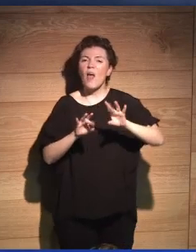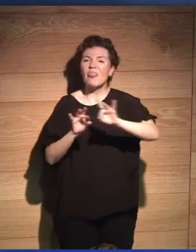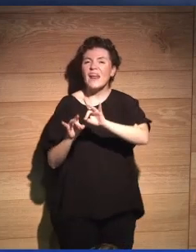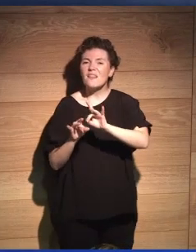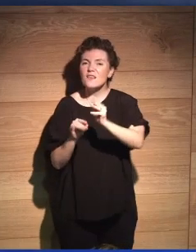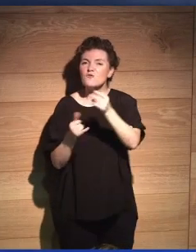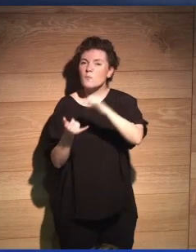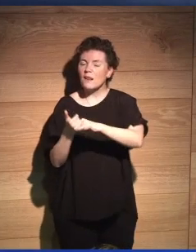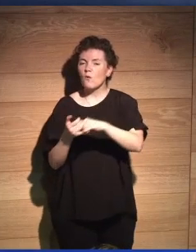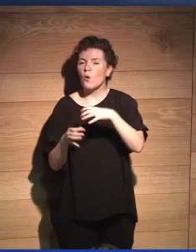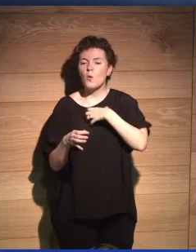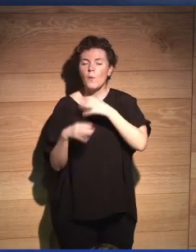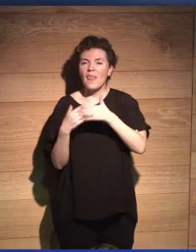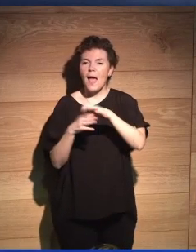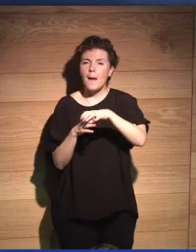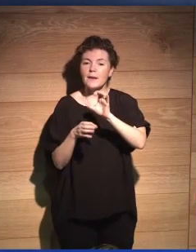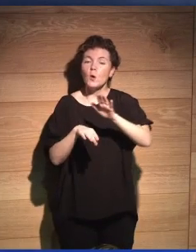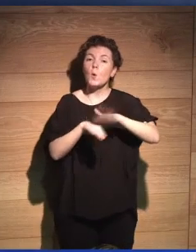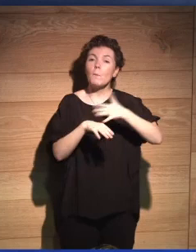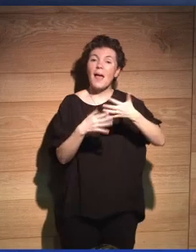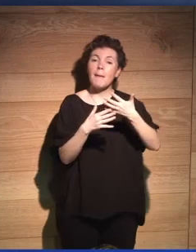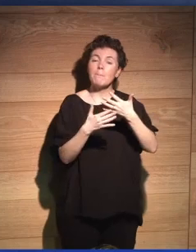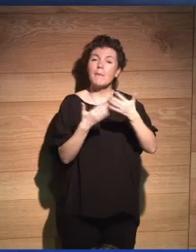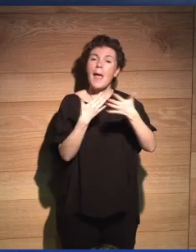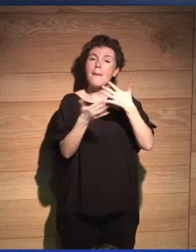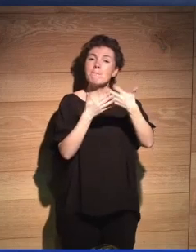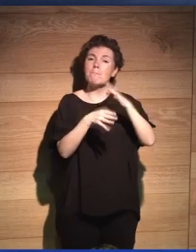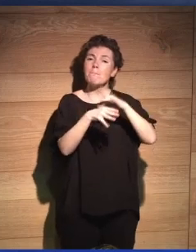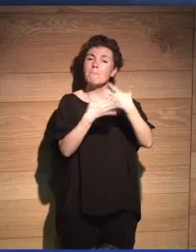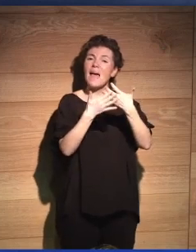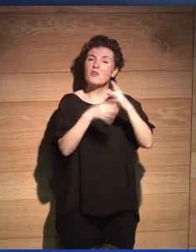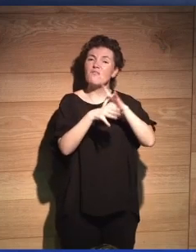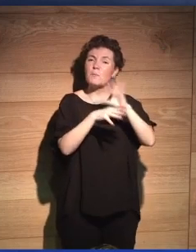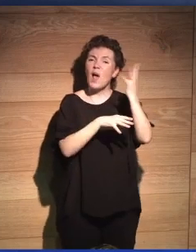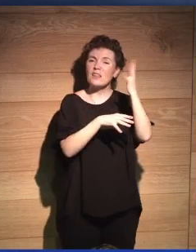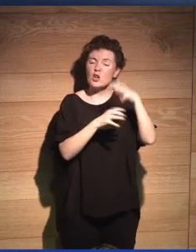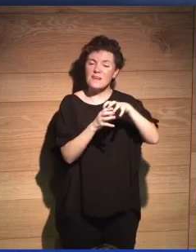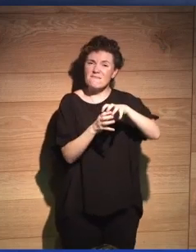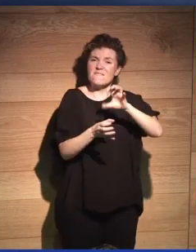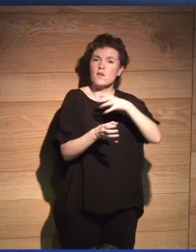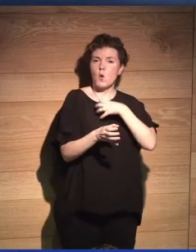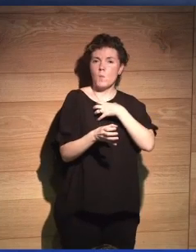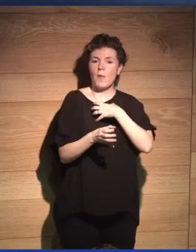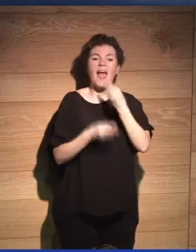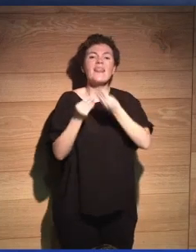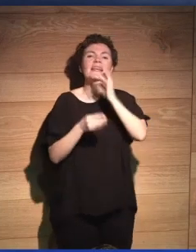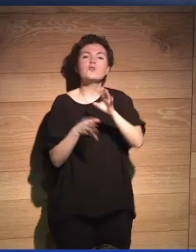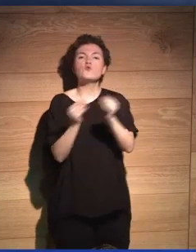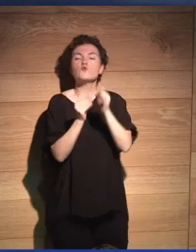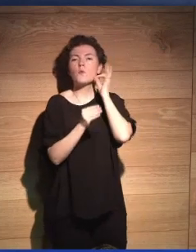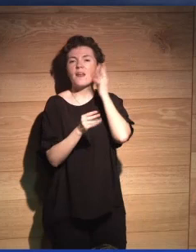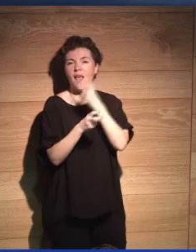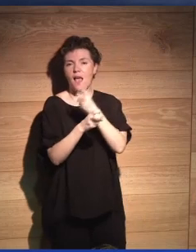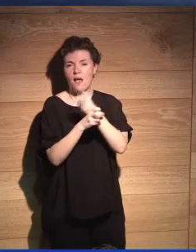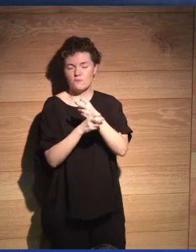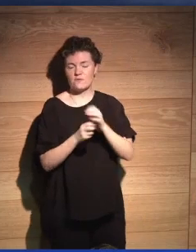cenizas debido a la artrosis en las manos, y tuvo que hacerlo su sobrina